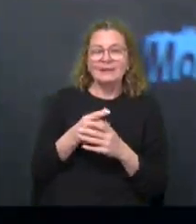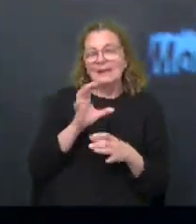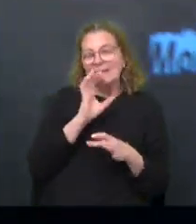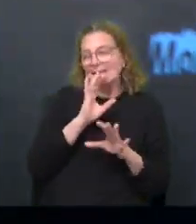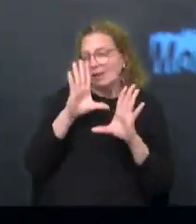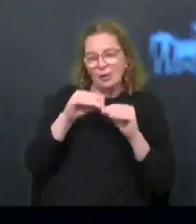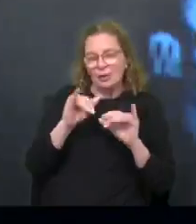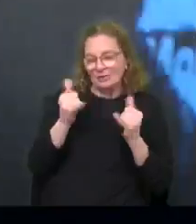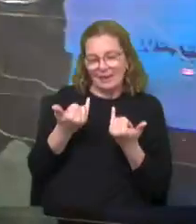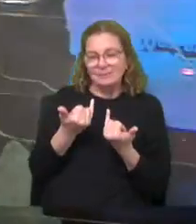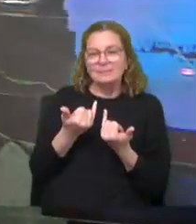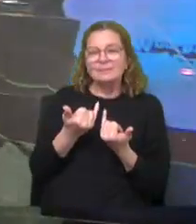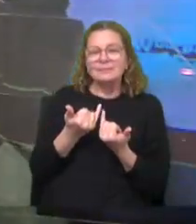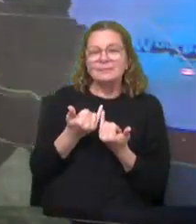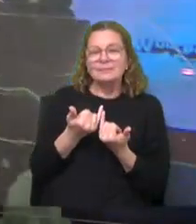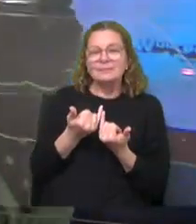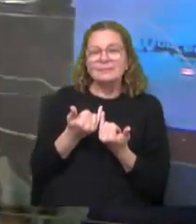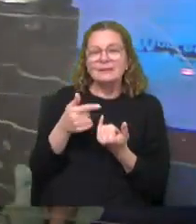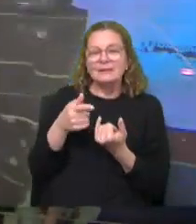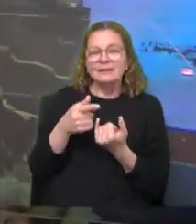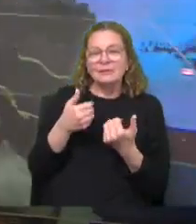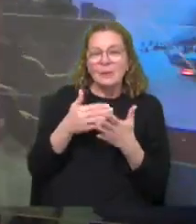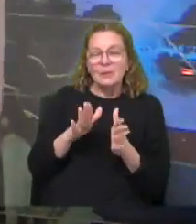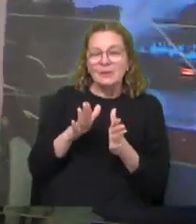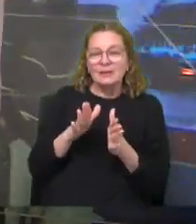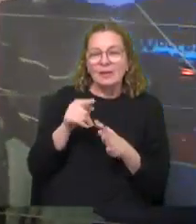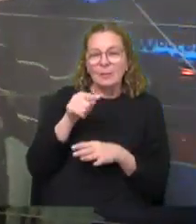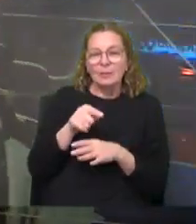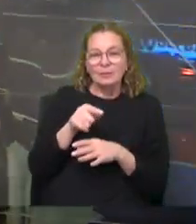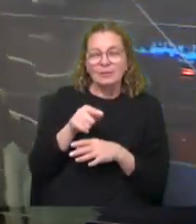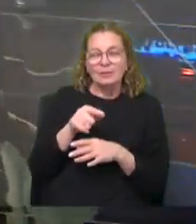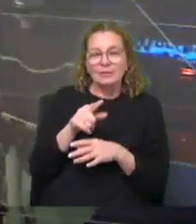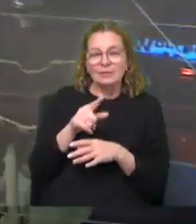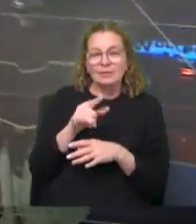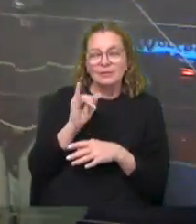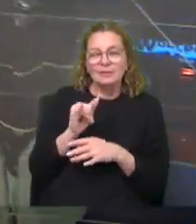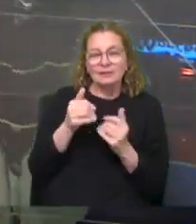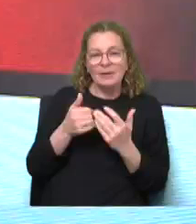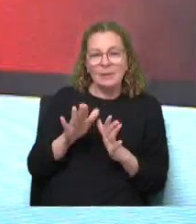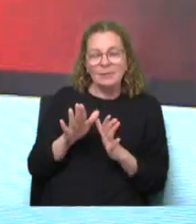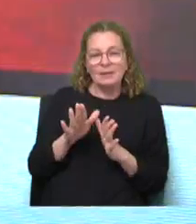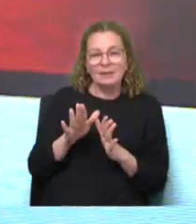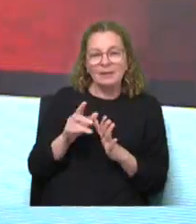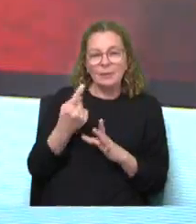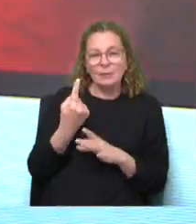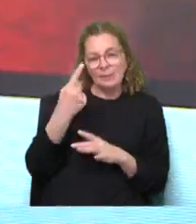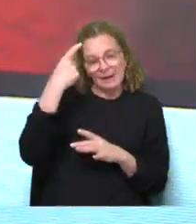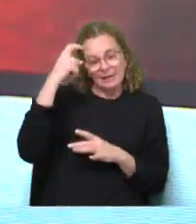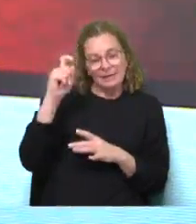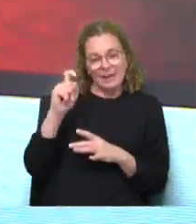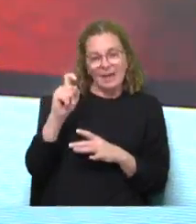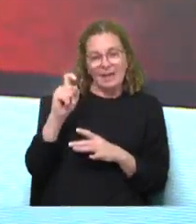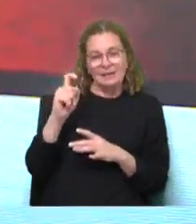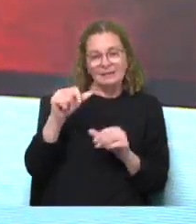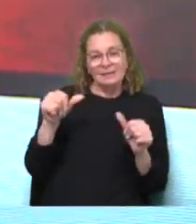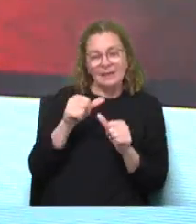¿eh? Marce, esto arranca contigo. ¿No? Sí, arranca con una idea de hacer